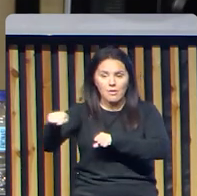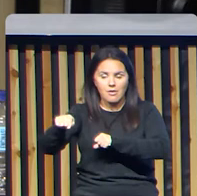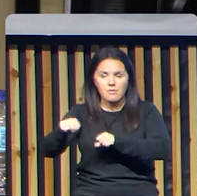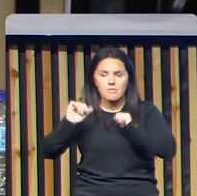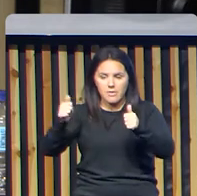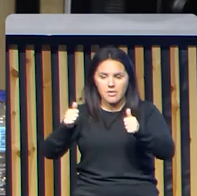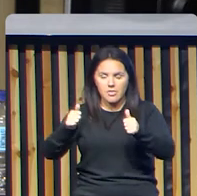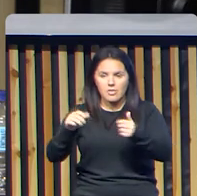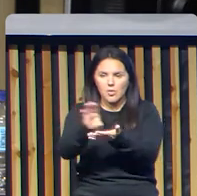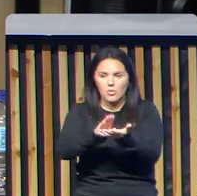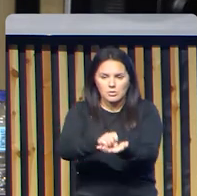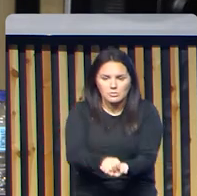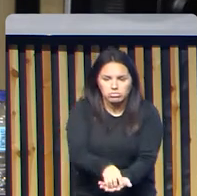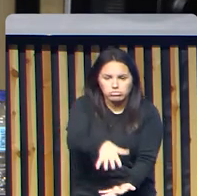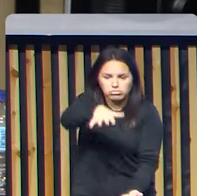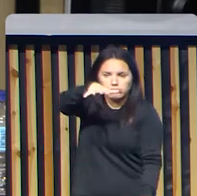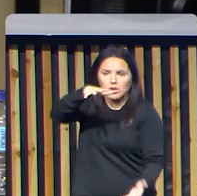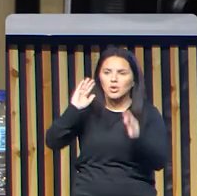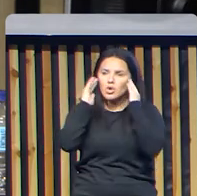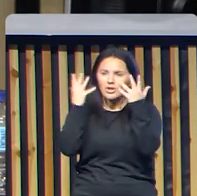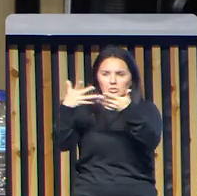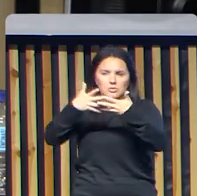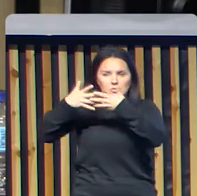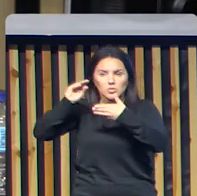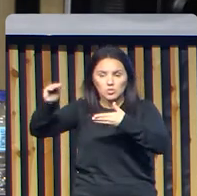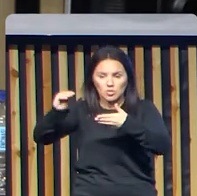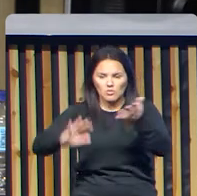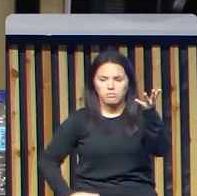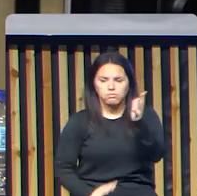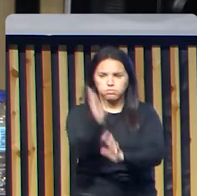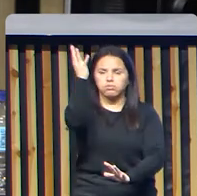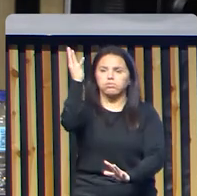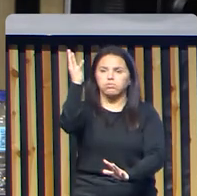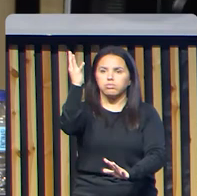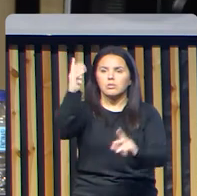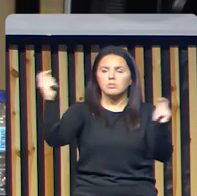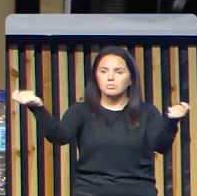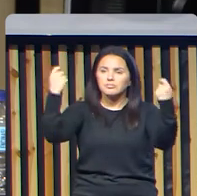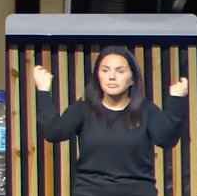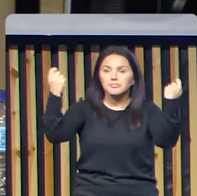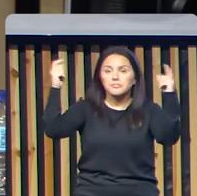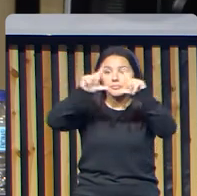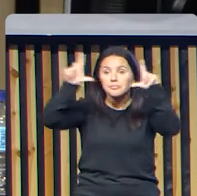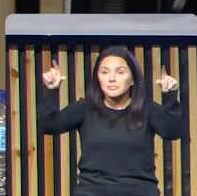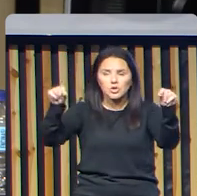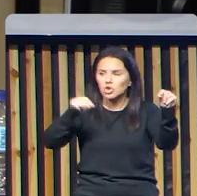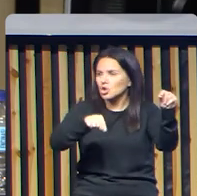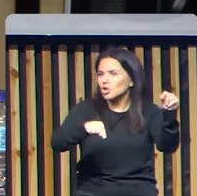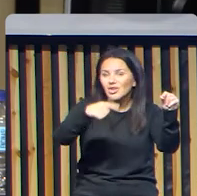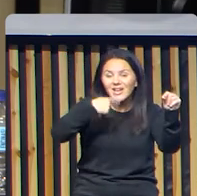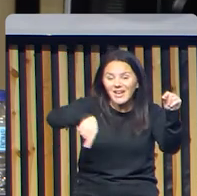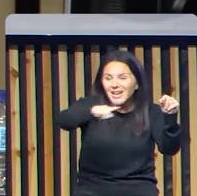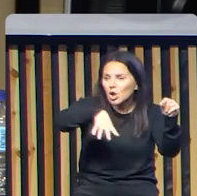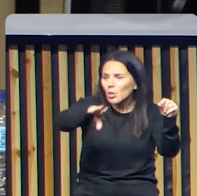documentos ante el congreso de los Estados Unidos con la el eslogan de no entendemos